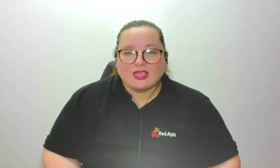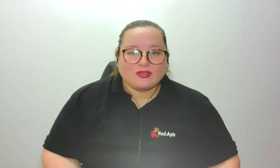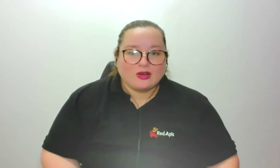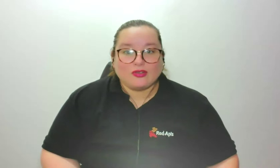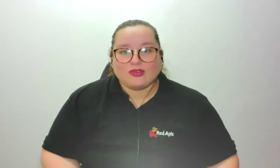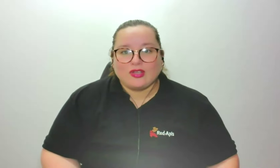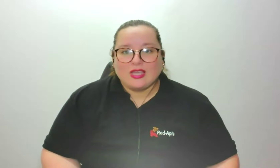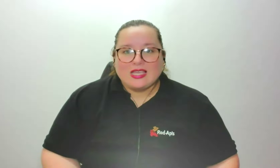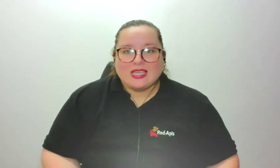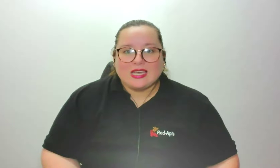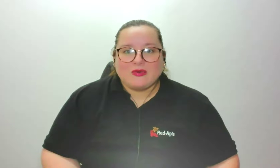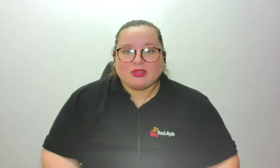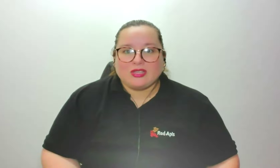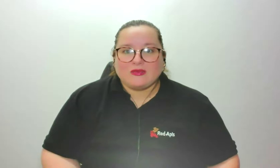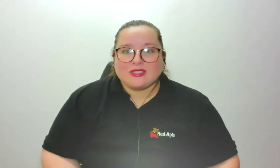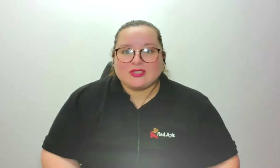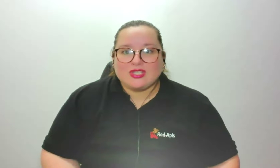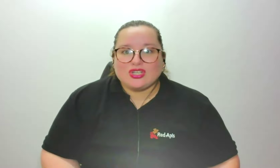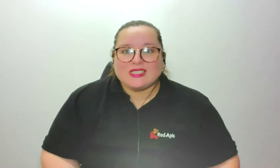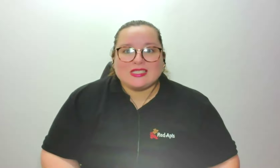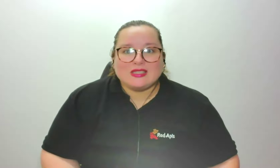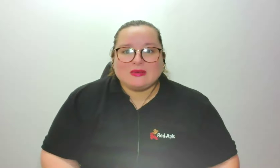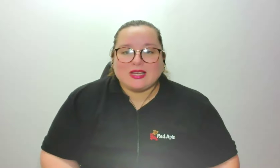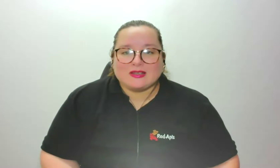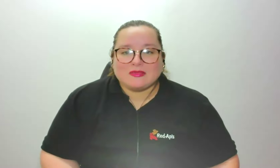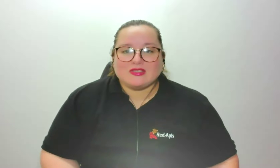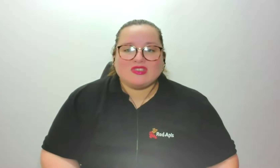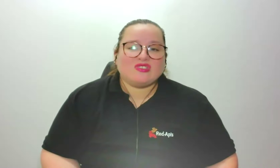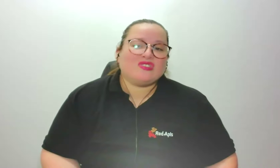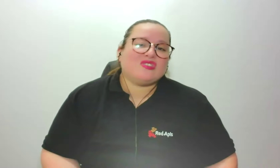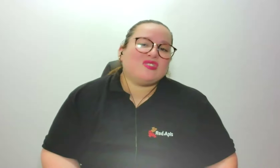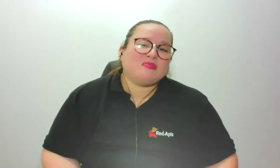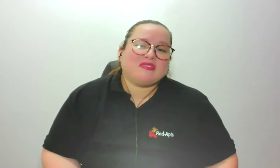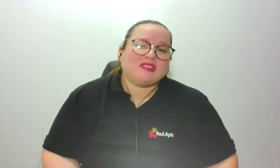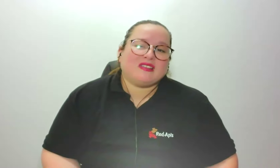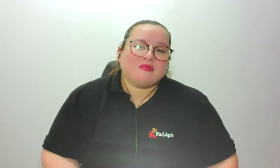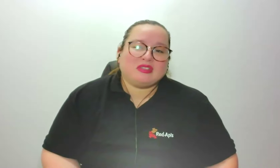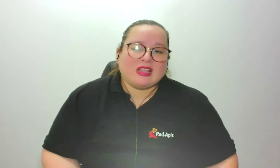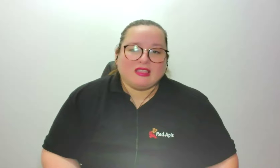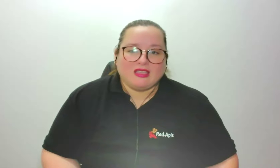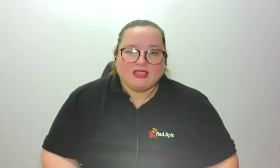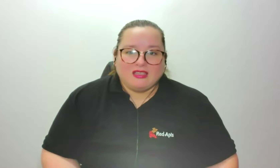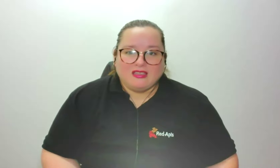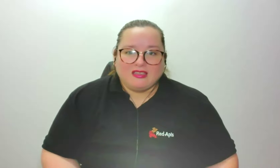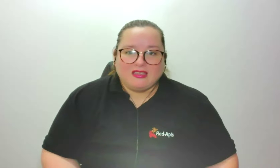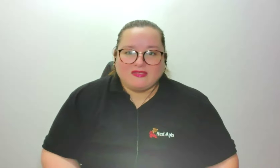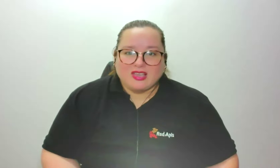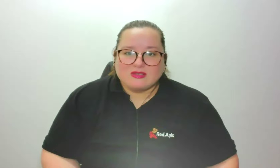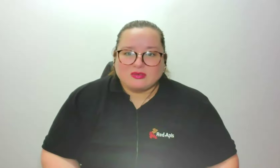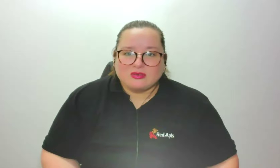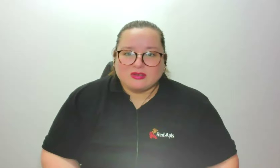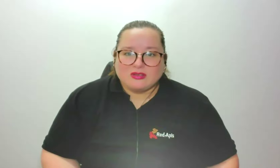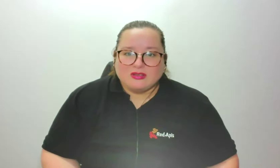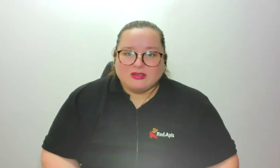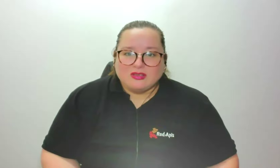dibujos, de esto, de lo otro, y generan un montón de conversación y yo necesito igual esa conversación. Y yo digo, no, no importa, no es importante. ¿Qué significa